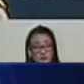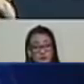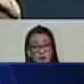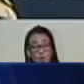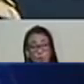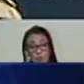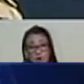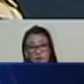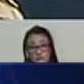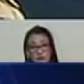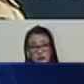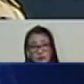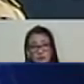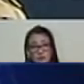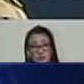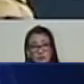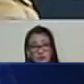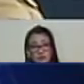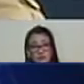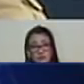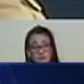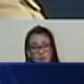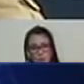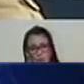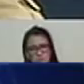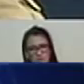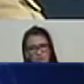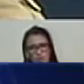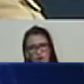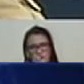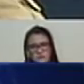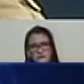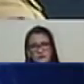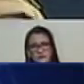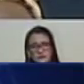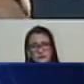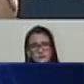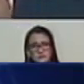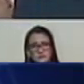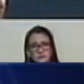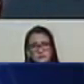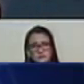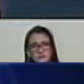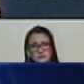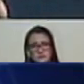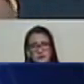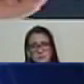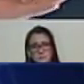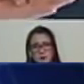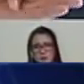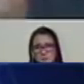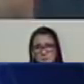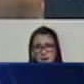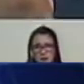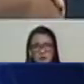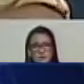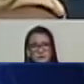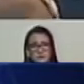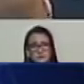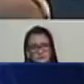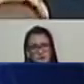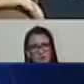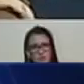sería casi que una caricatura, ¿no? Es decir, sería una burla a sí mismo. Yo no creo que Henry